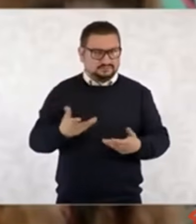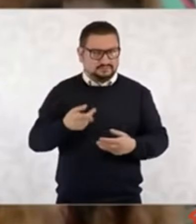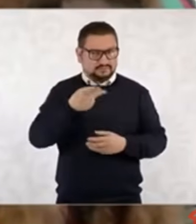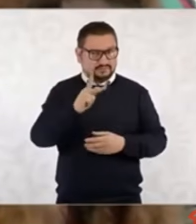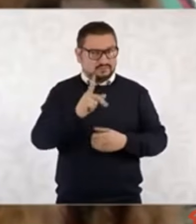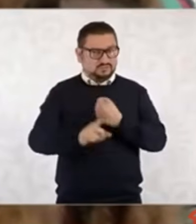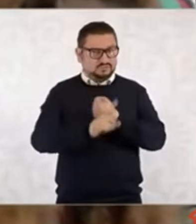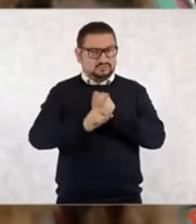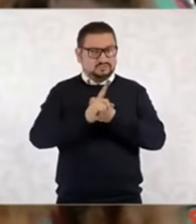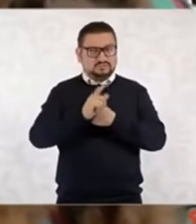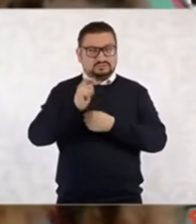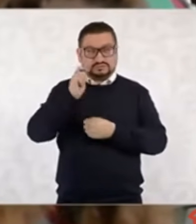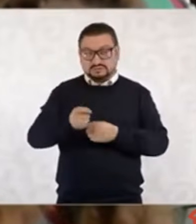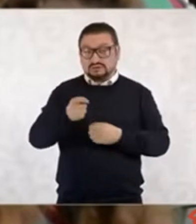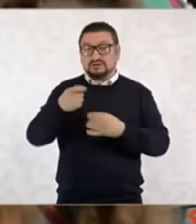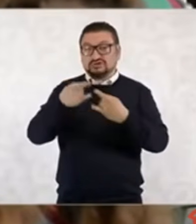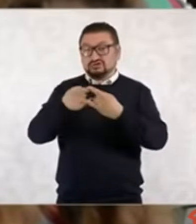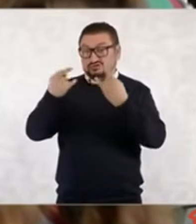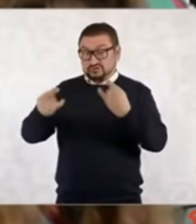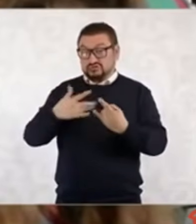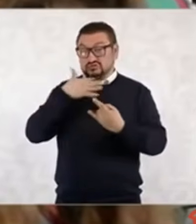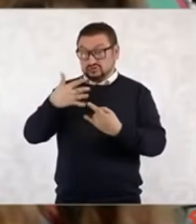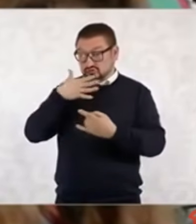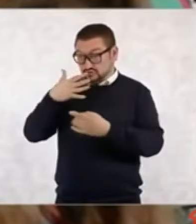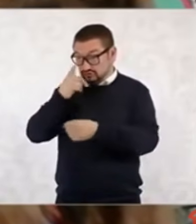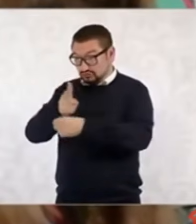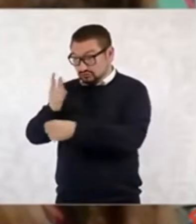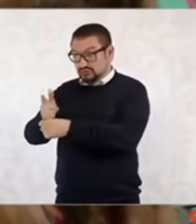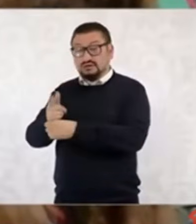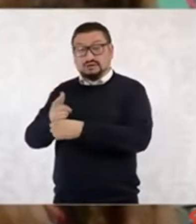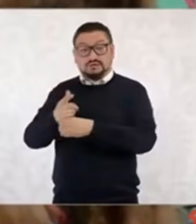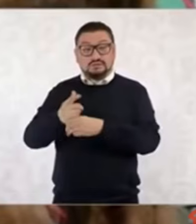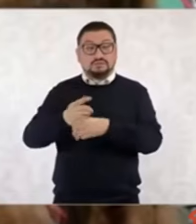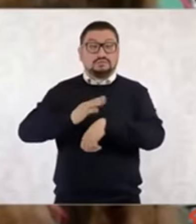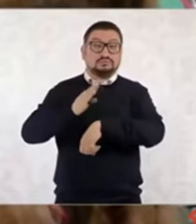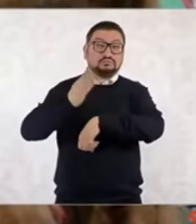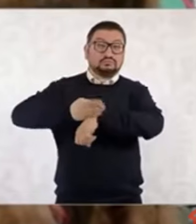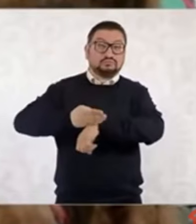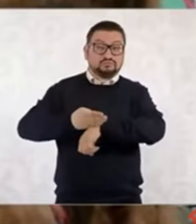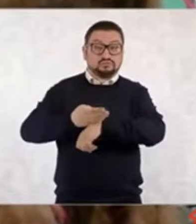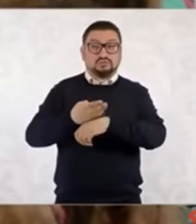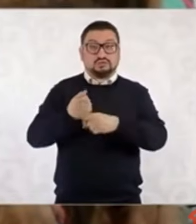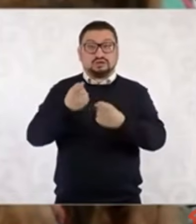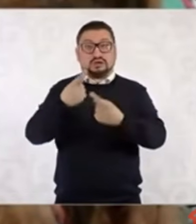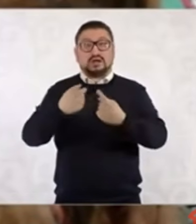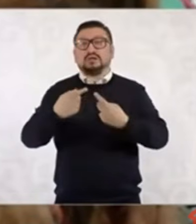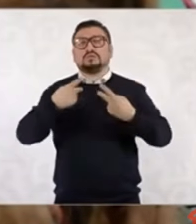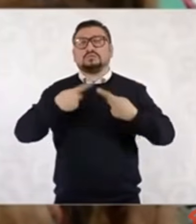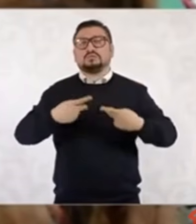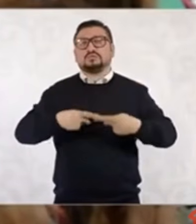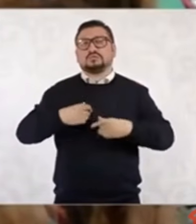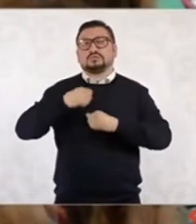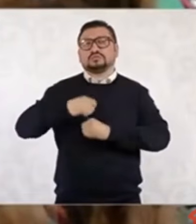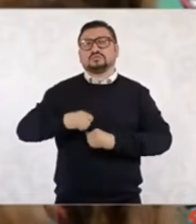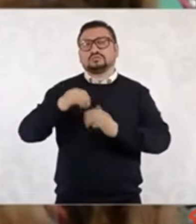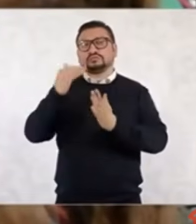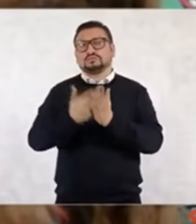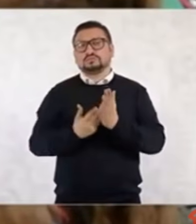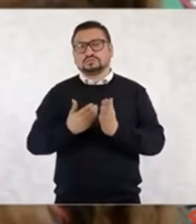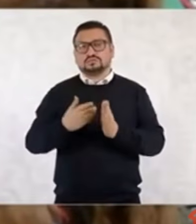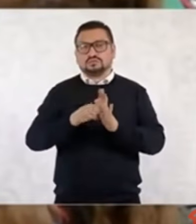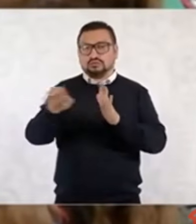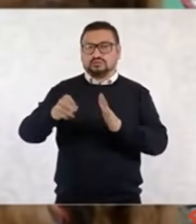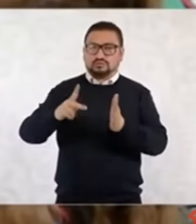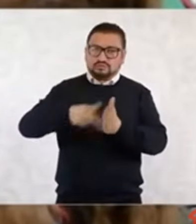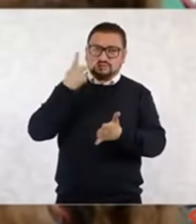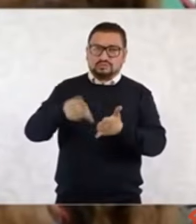es que aquí se le presentaron casos de corrupción y solamente se sancionaron a funcionarios menores. Se le señaló